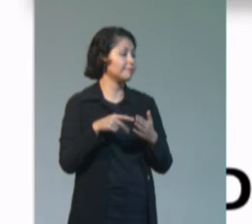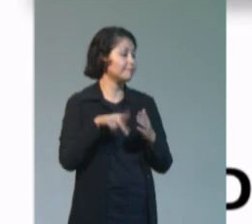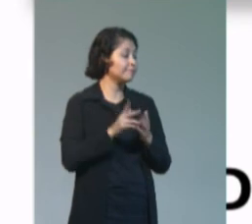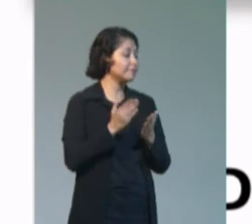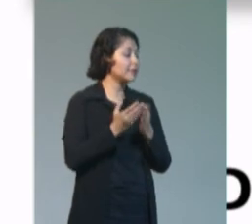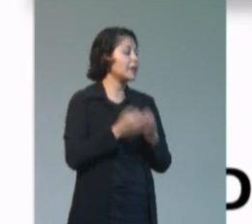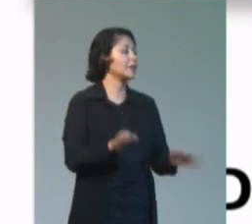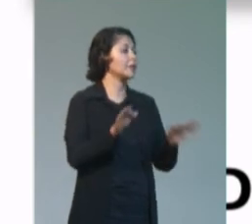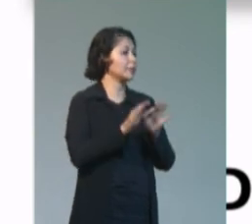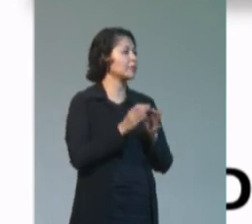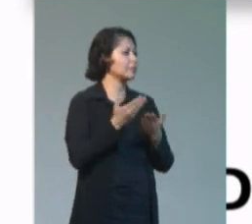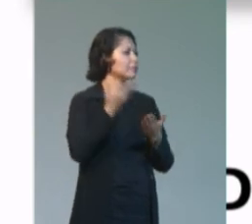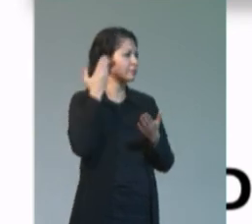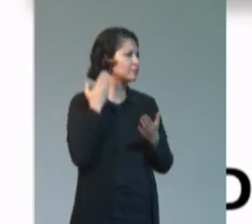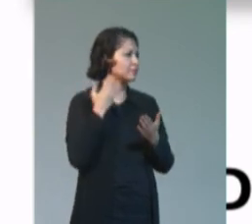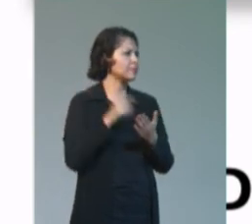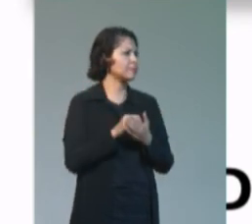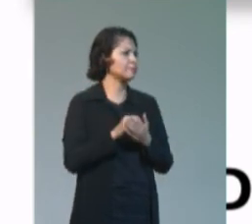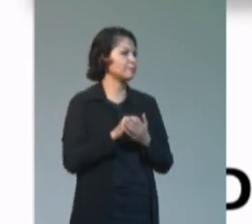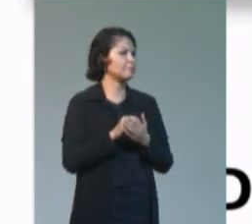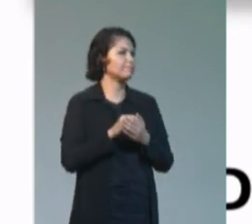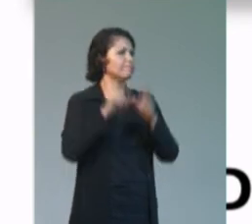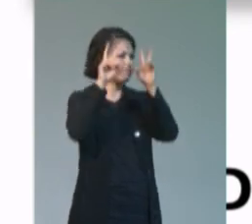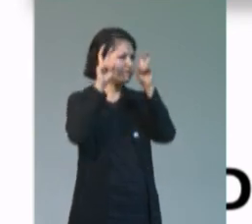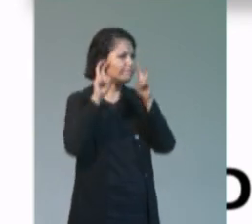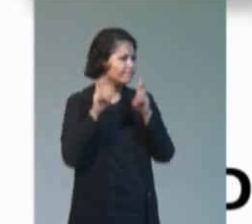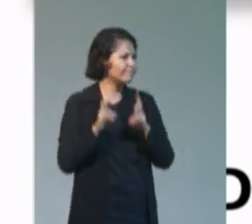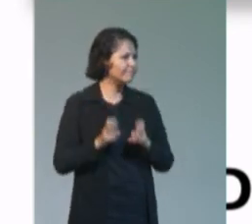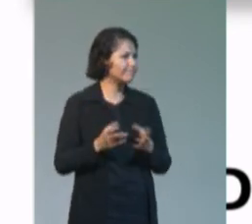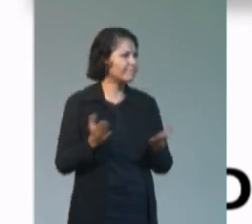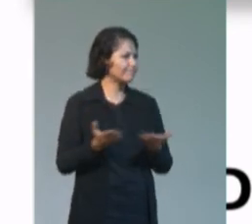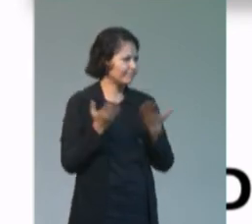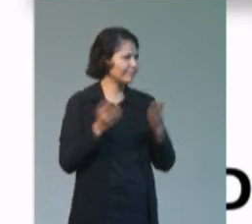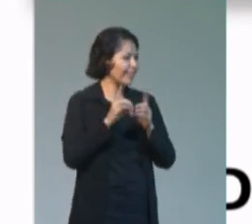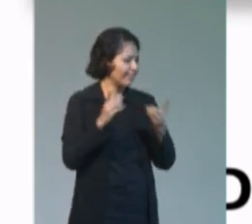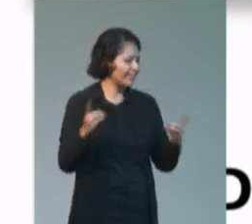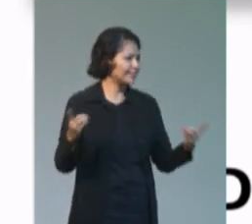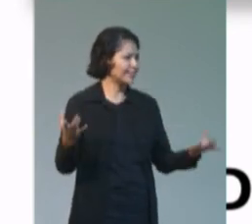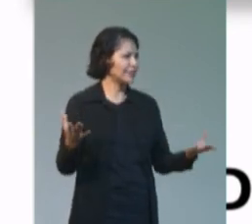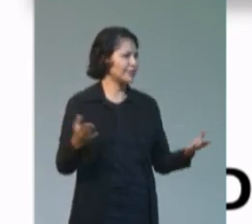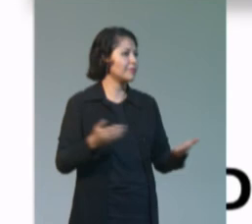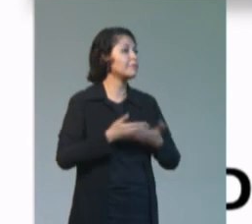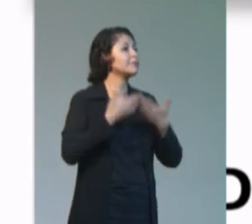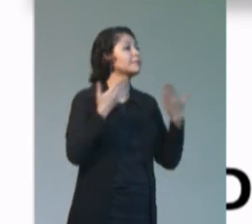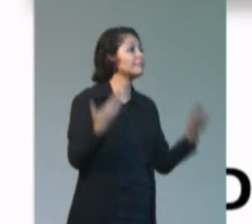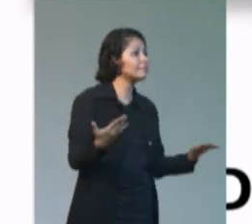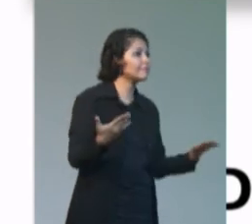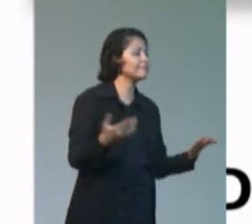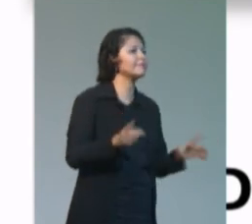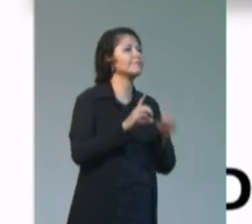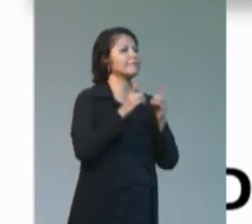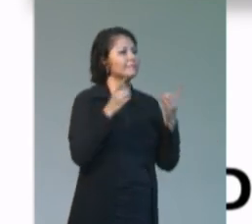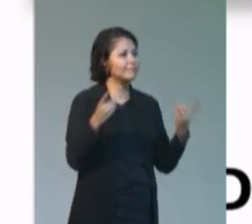de learning hemos hecho bastante sobre el diseño de los contenidos y creo que ahora tenemos que pasar al diseño de las actividades porque de verdad